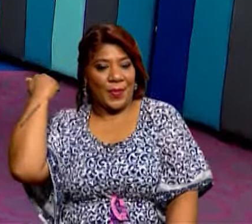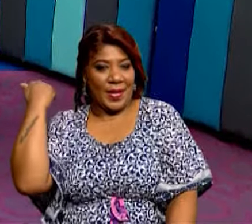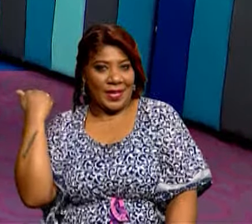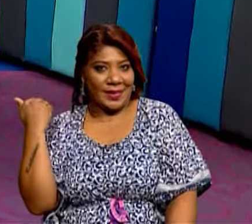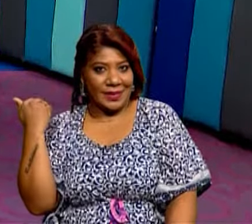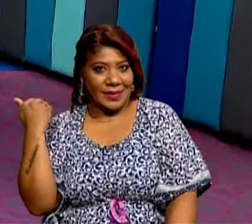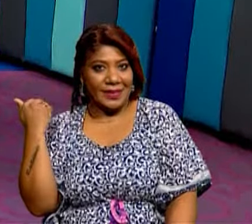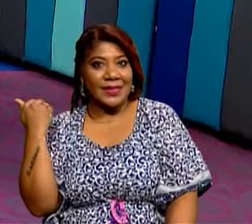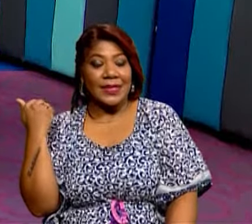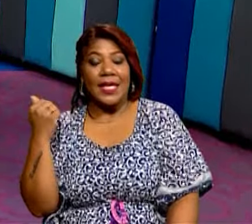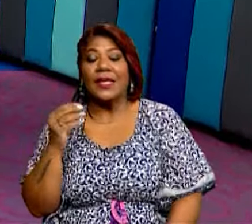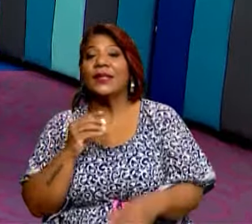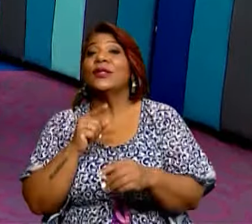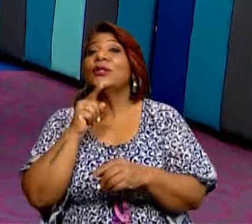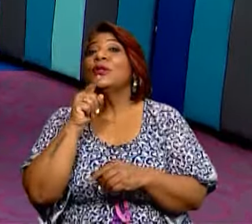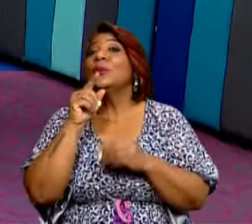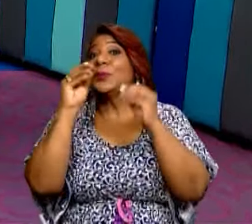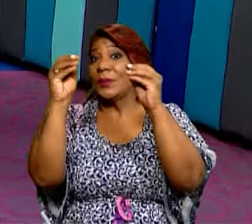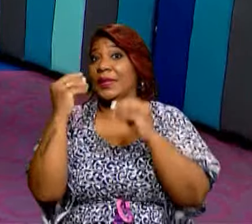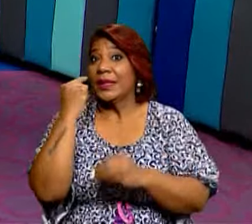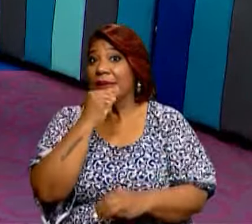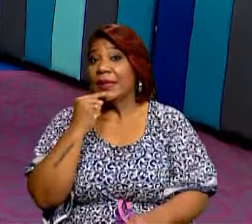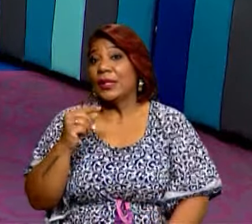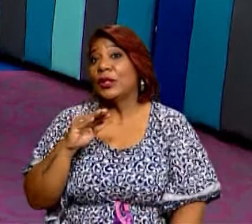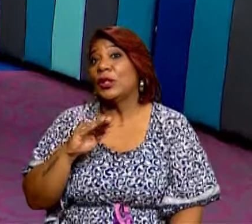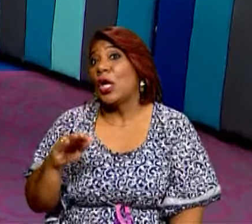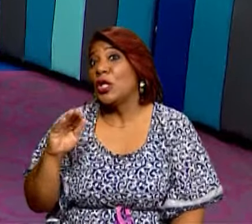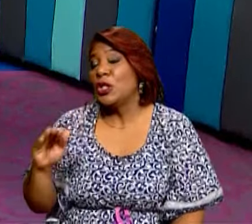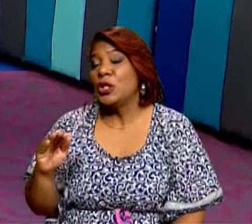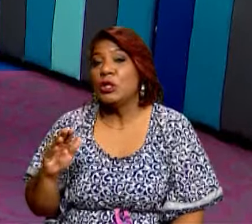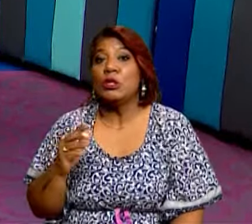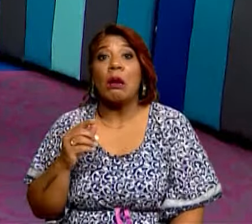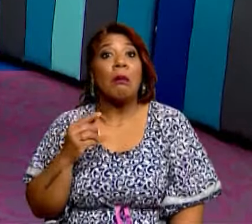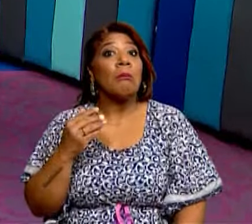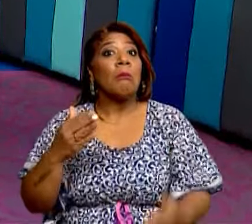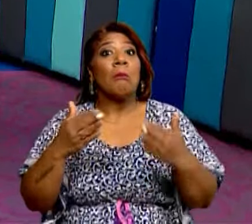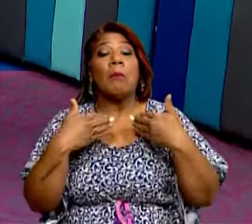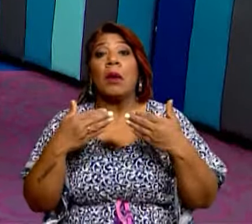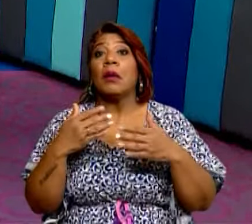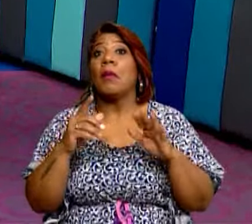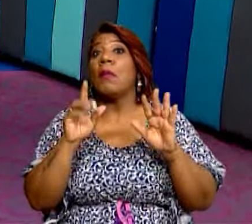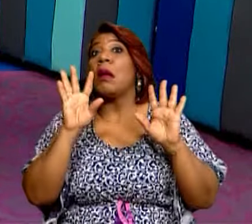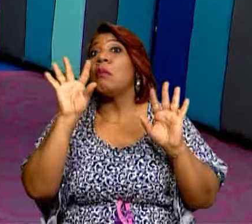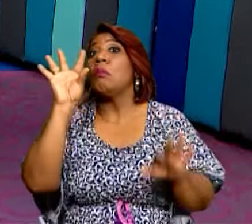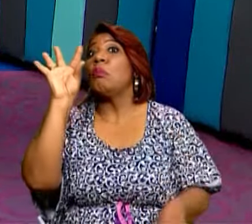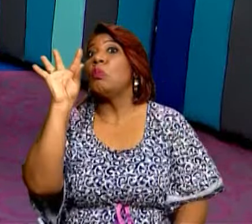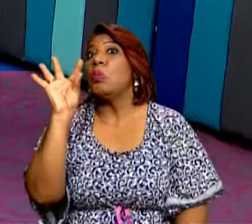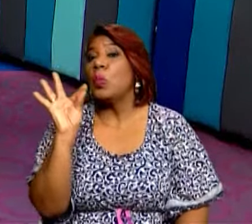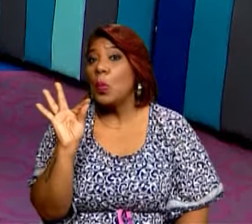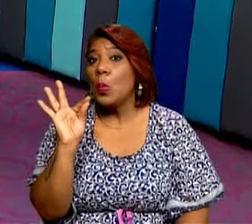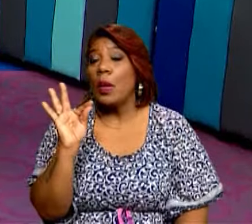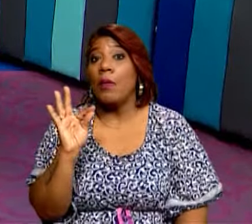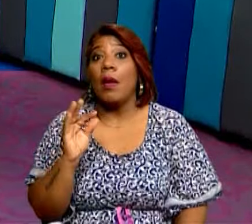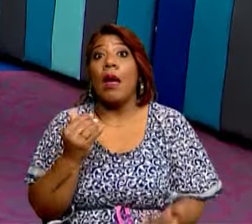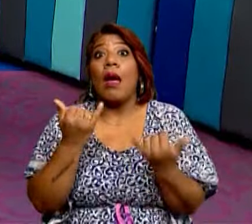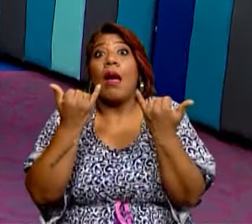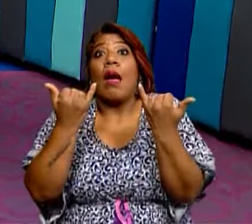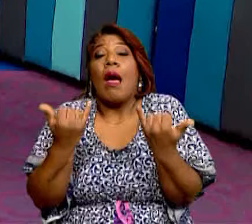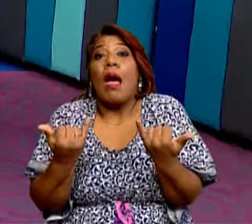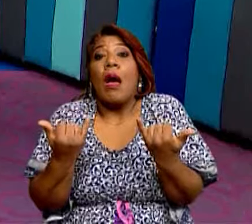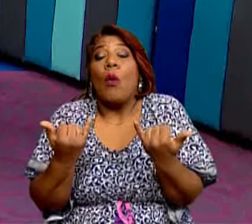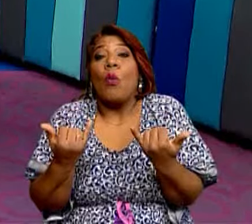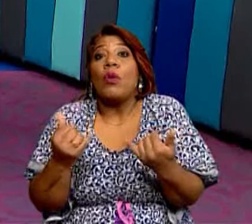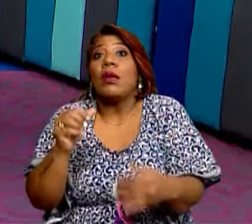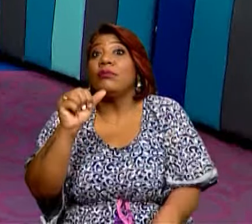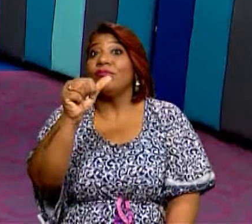estábamos chicos, la maestra tuya y yo cantábamos y nada más teníamos 9 provincias. Ahora tenemos una versión nueva